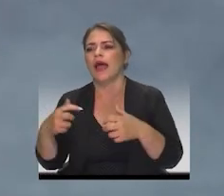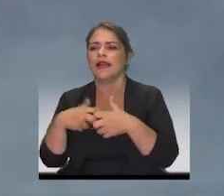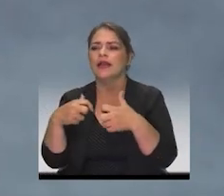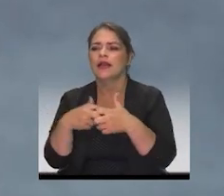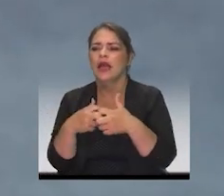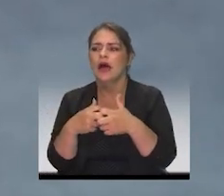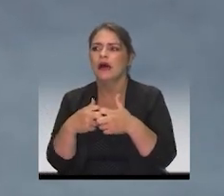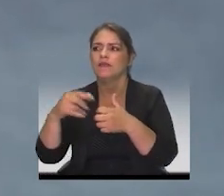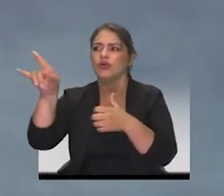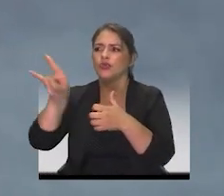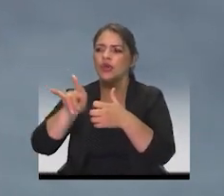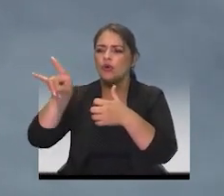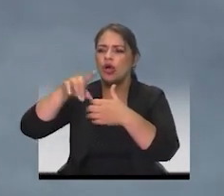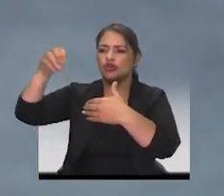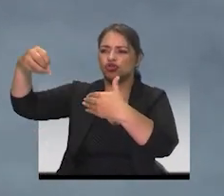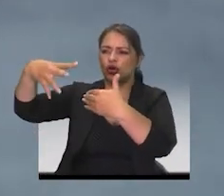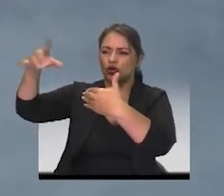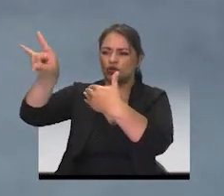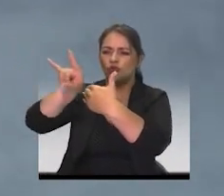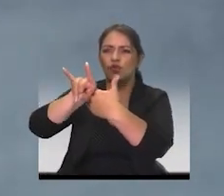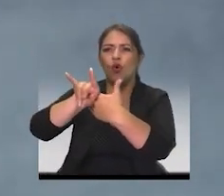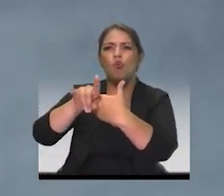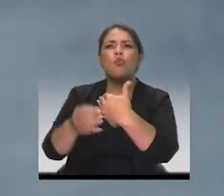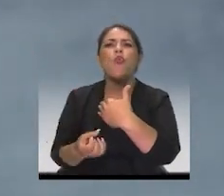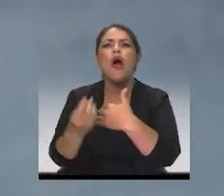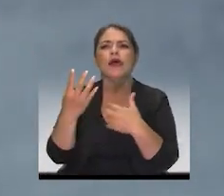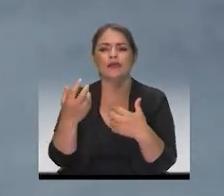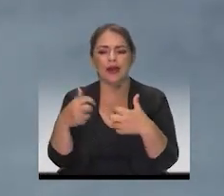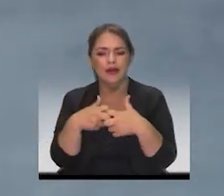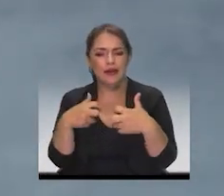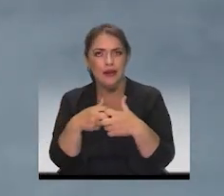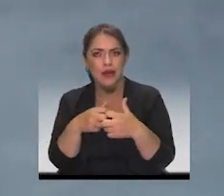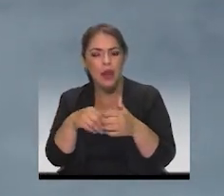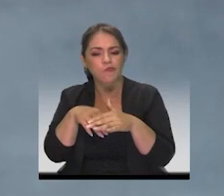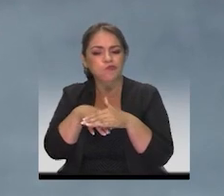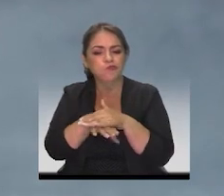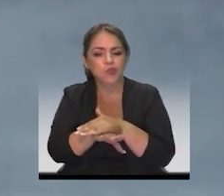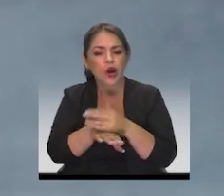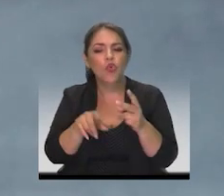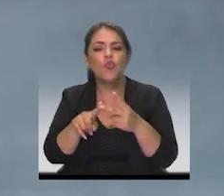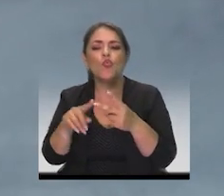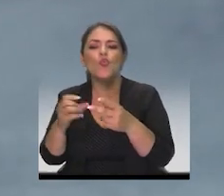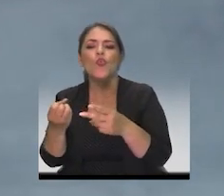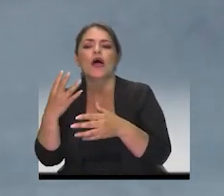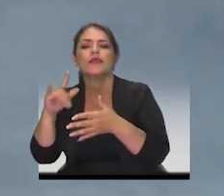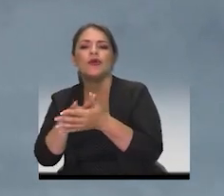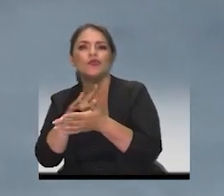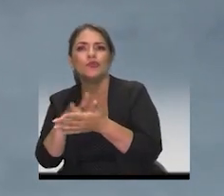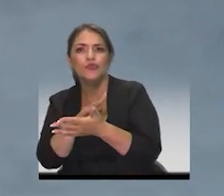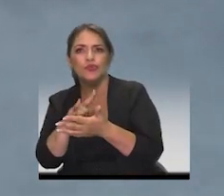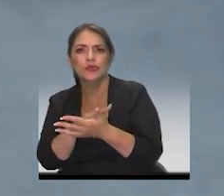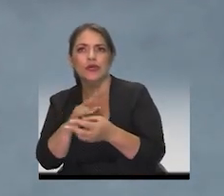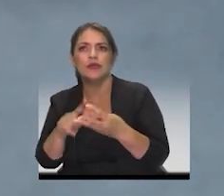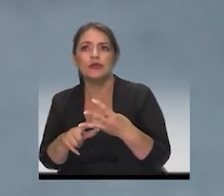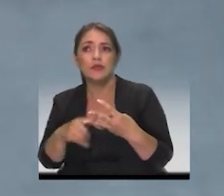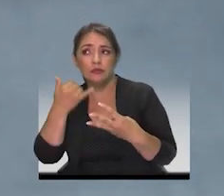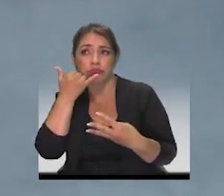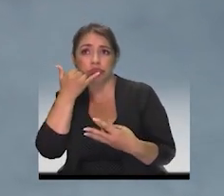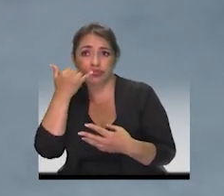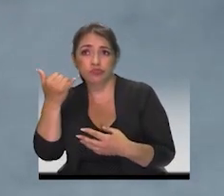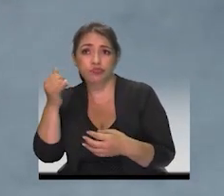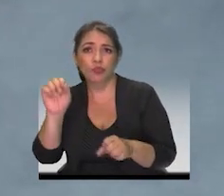está generando el módulo solar, cuánta energía está almacenando y también con telegestión puedo